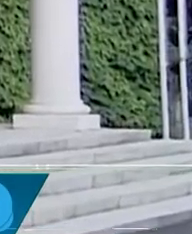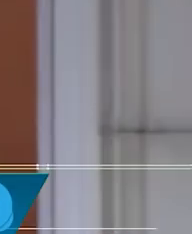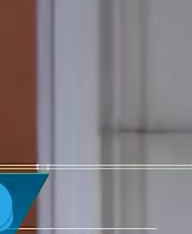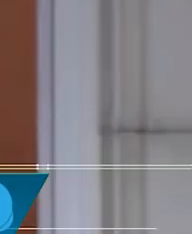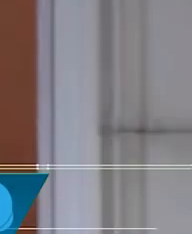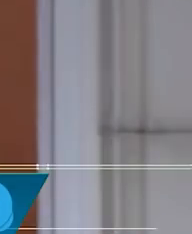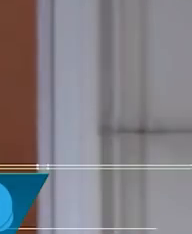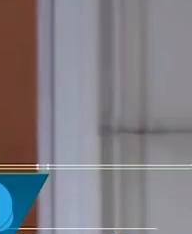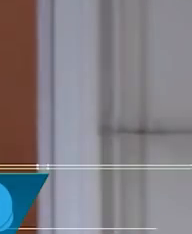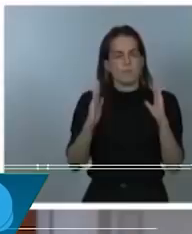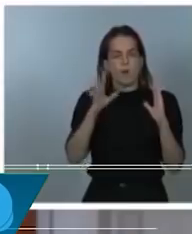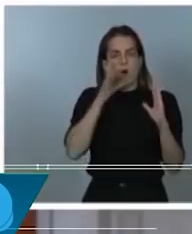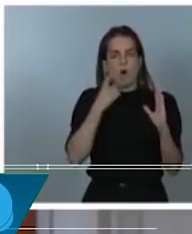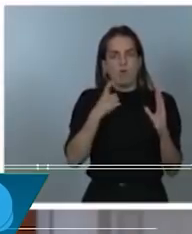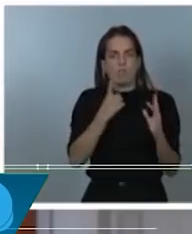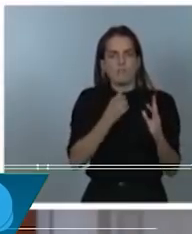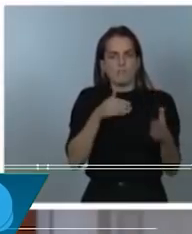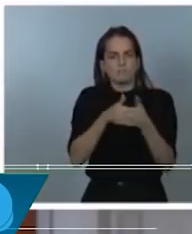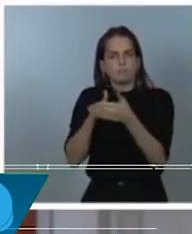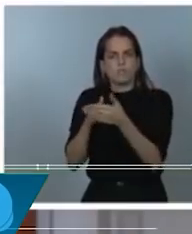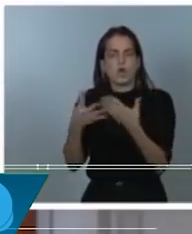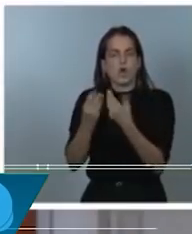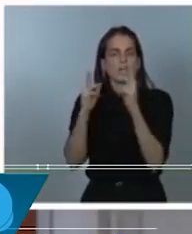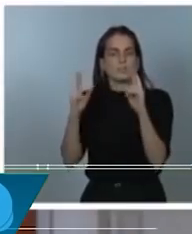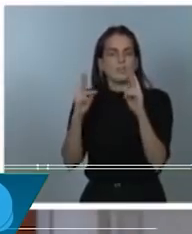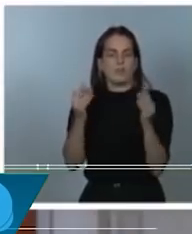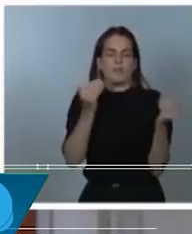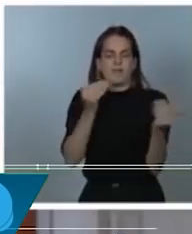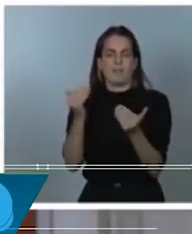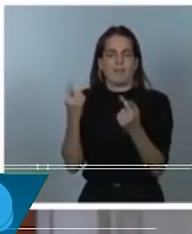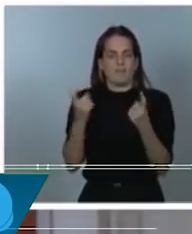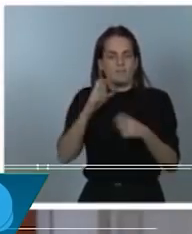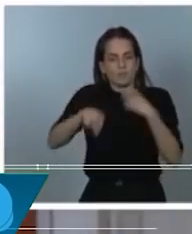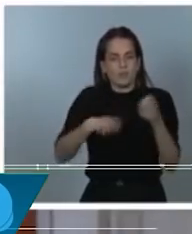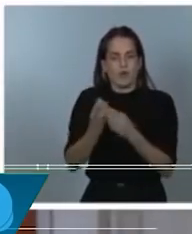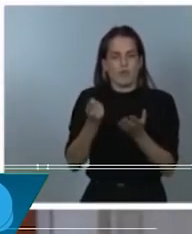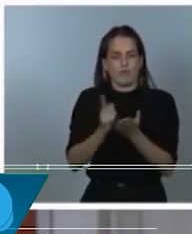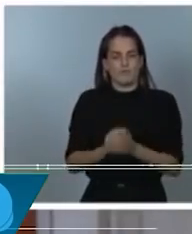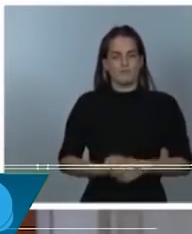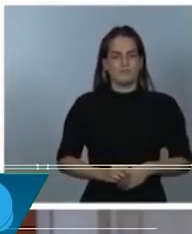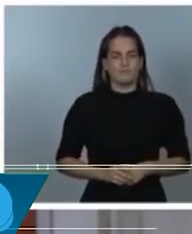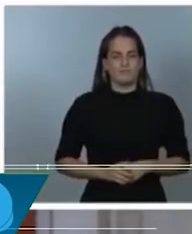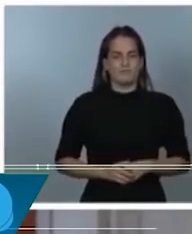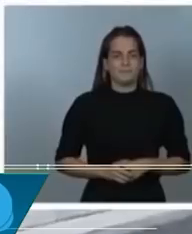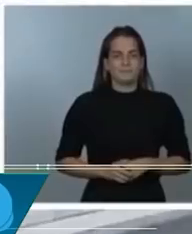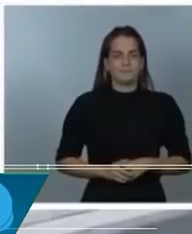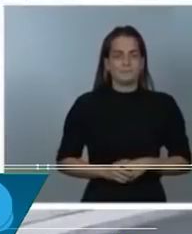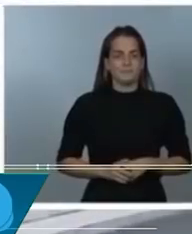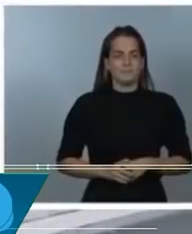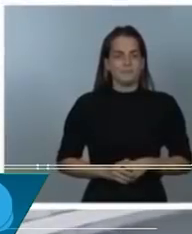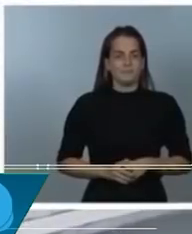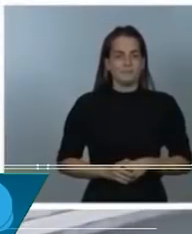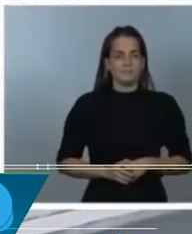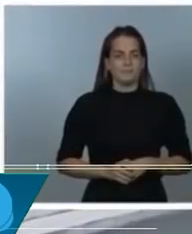29,5% están a favor. De esos que están en contra, el 55% son votantes, o sea, de sus